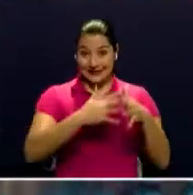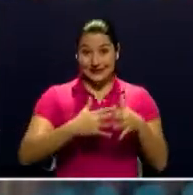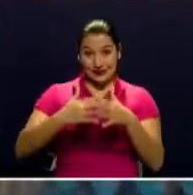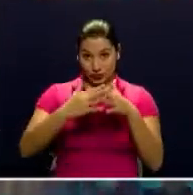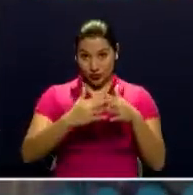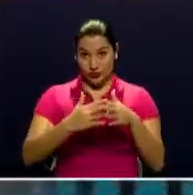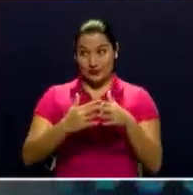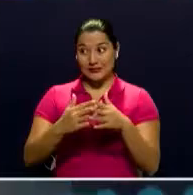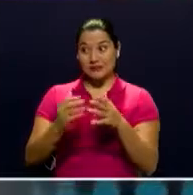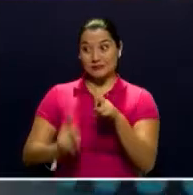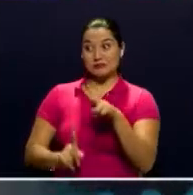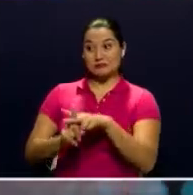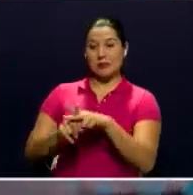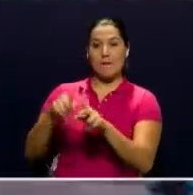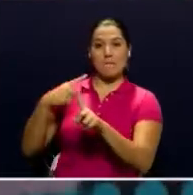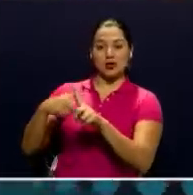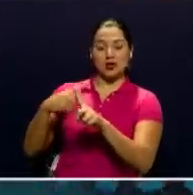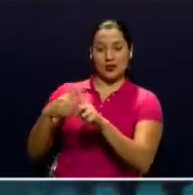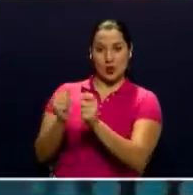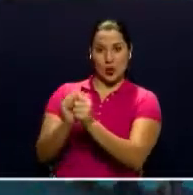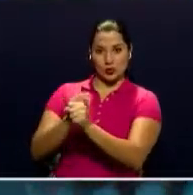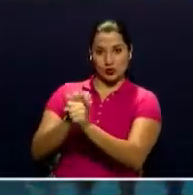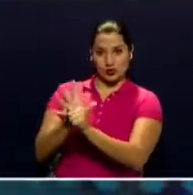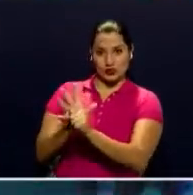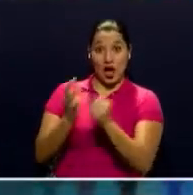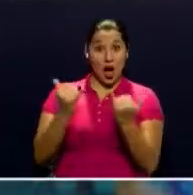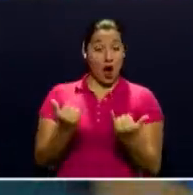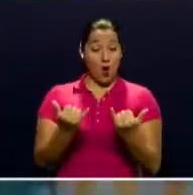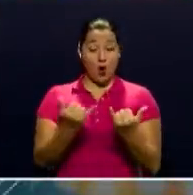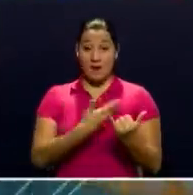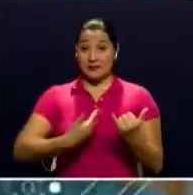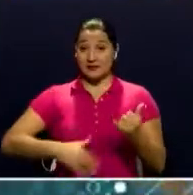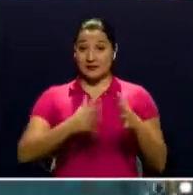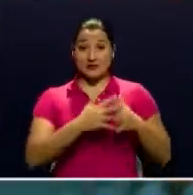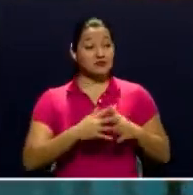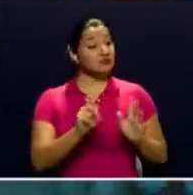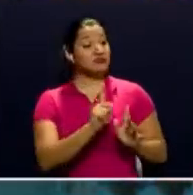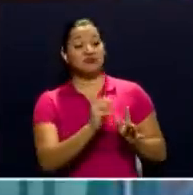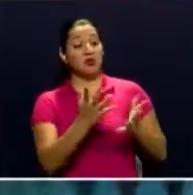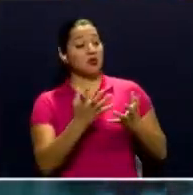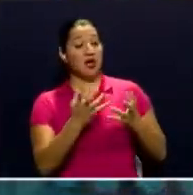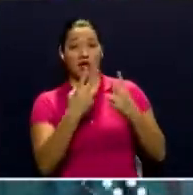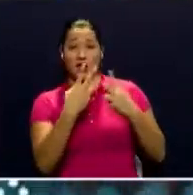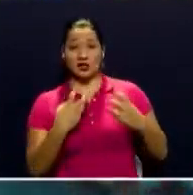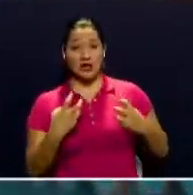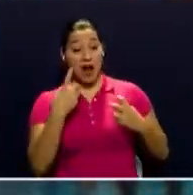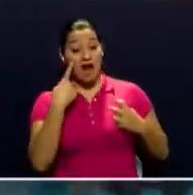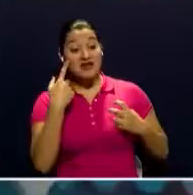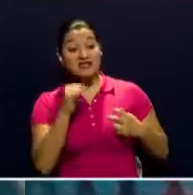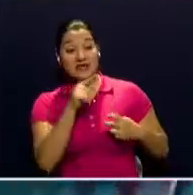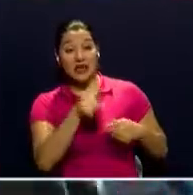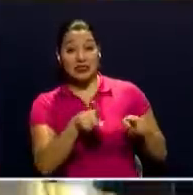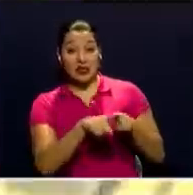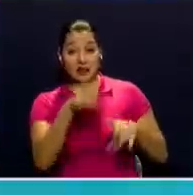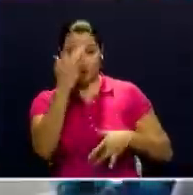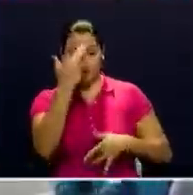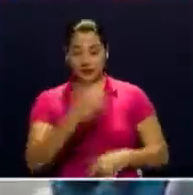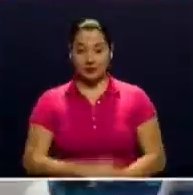del coronavirus. El mandatario estadounidense se niega a someterse a una prueba para descartar un posible contagio.